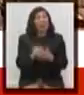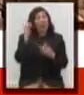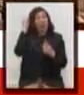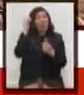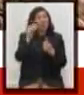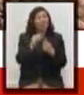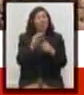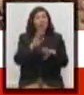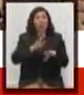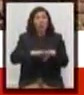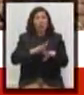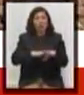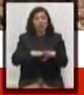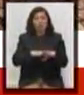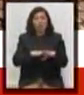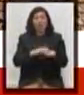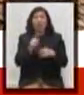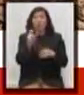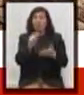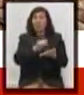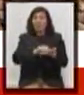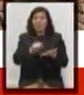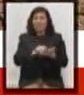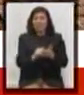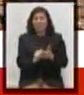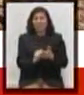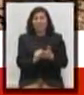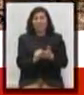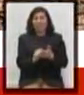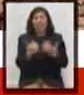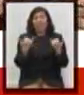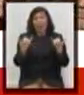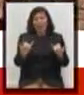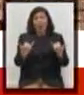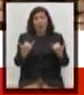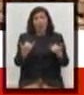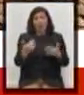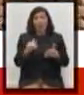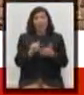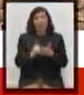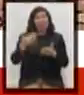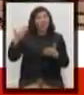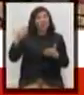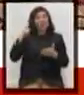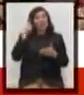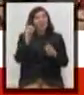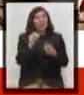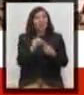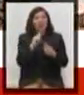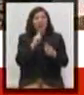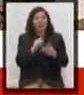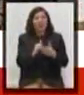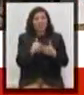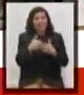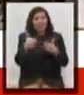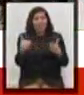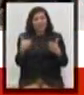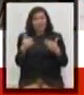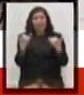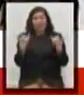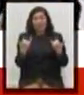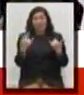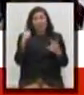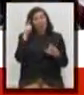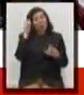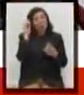ella tiene respecto a los escritores de los poemas de la actualidad y a los anteriores? ¿Qué opina usted? ¿Cuál es mejor, los anteriores o los de